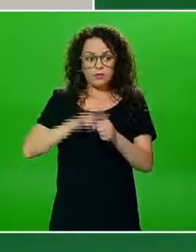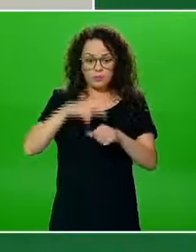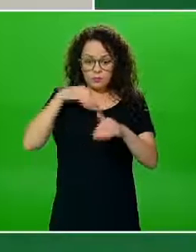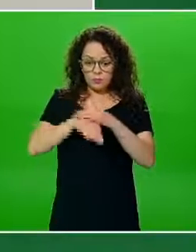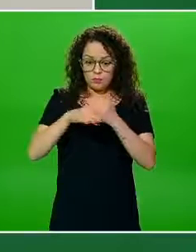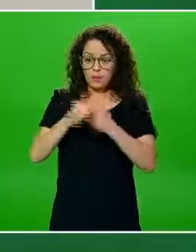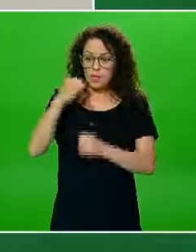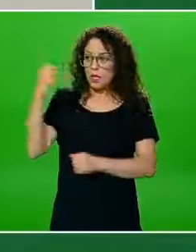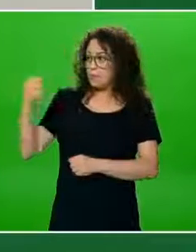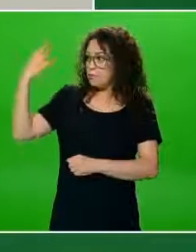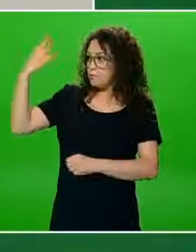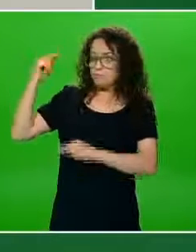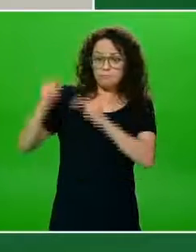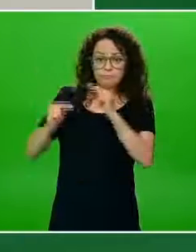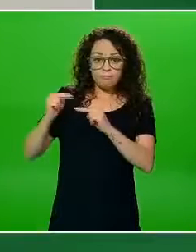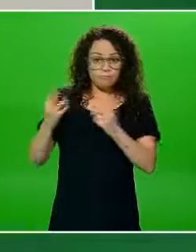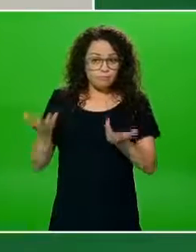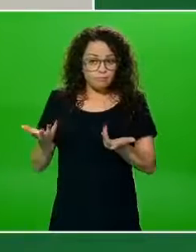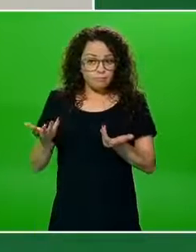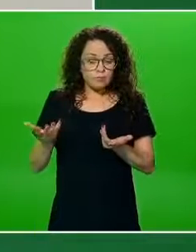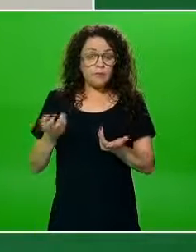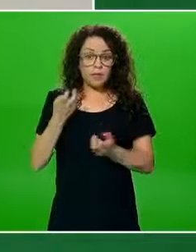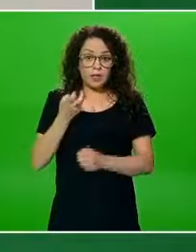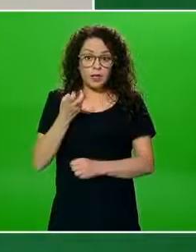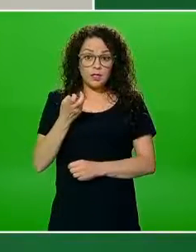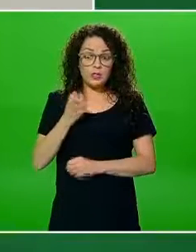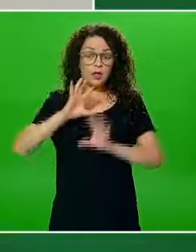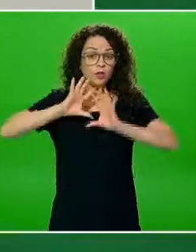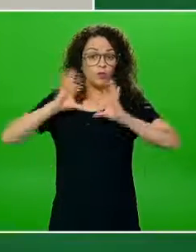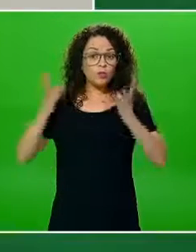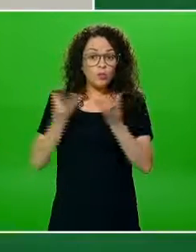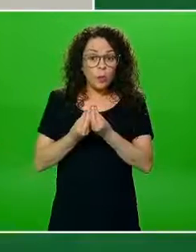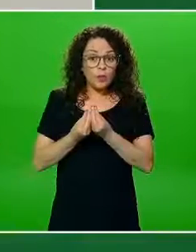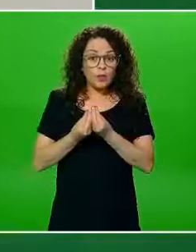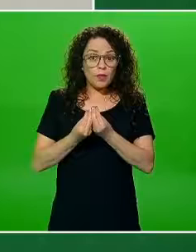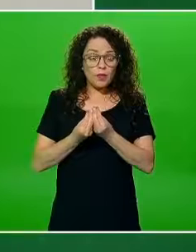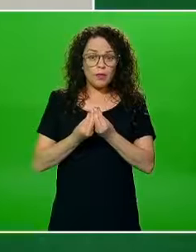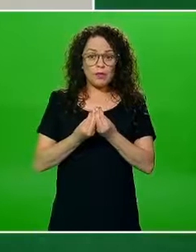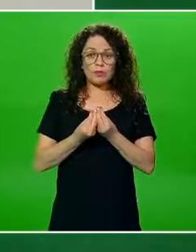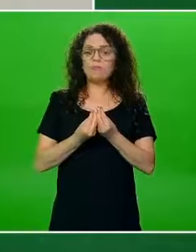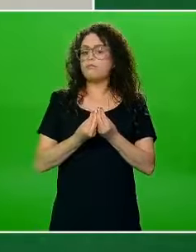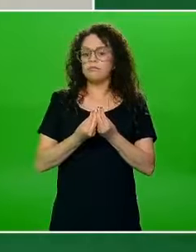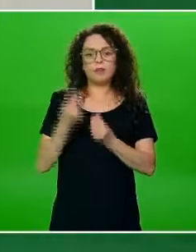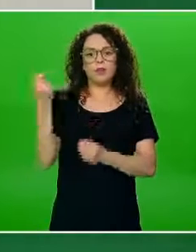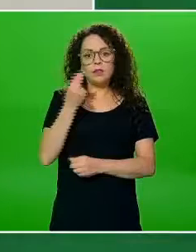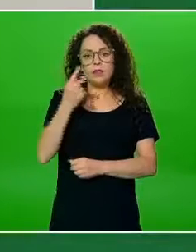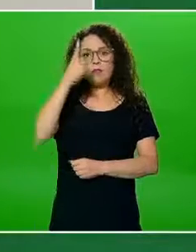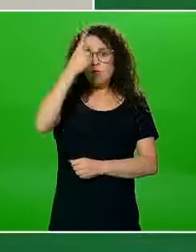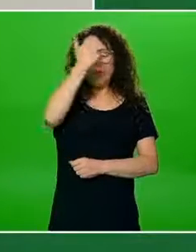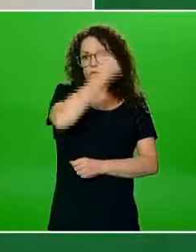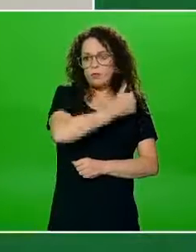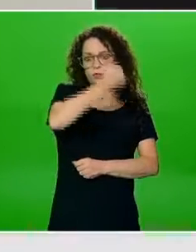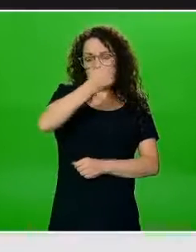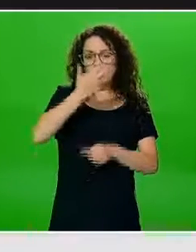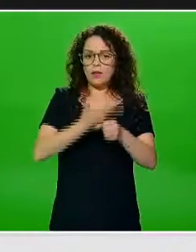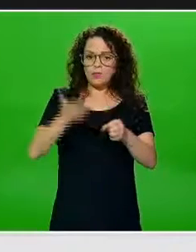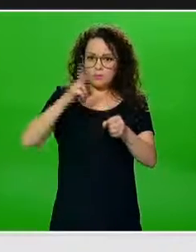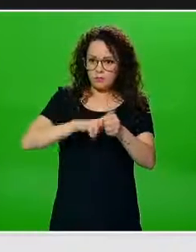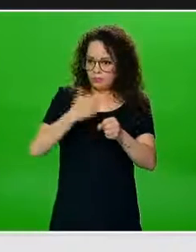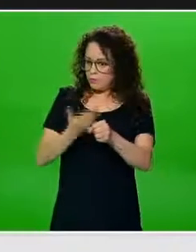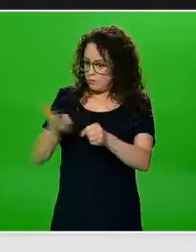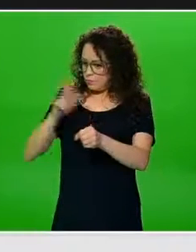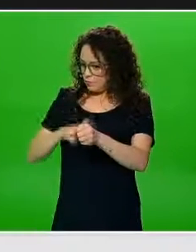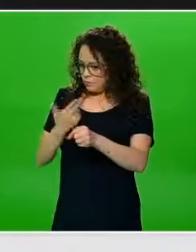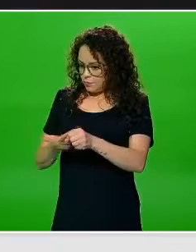esto ya no es en el total de la entidad, sino que esto se tiene que analizar a nivel de cada unidad médica, ¿no? O sea, llegué